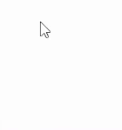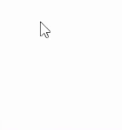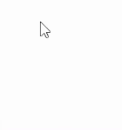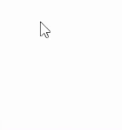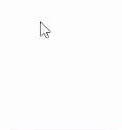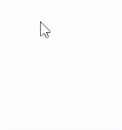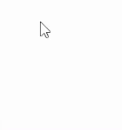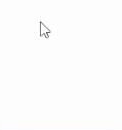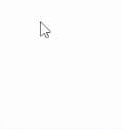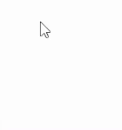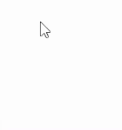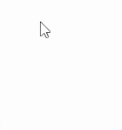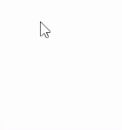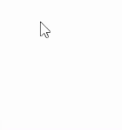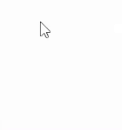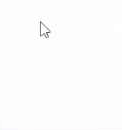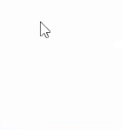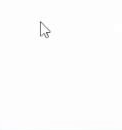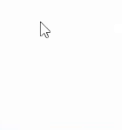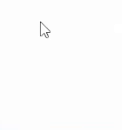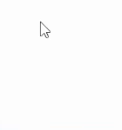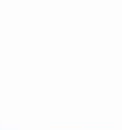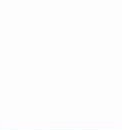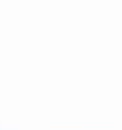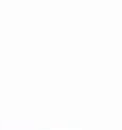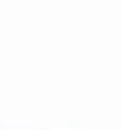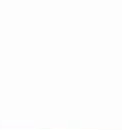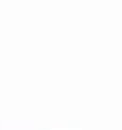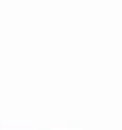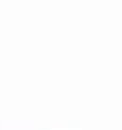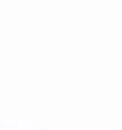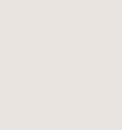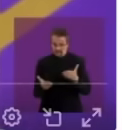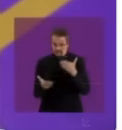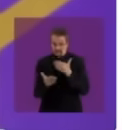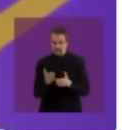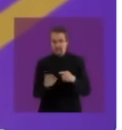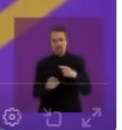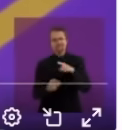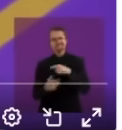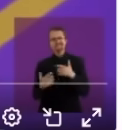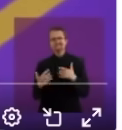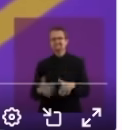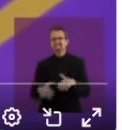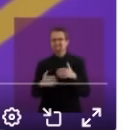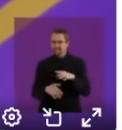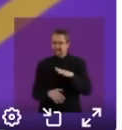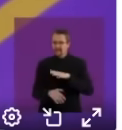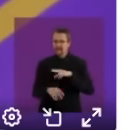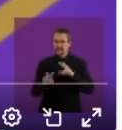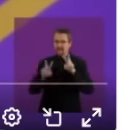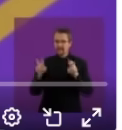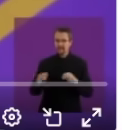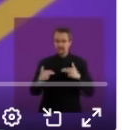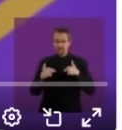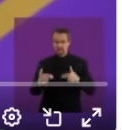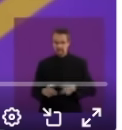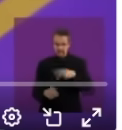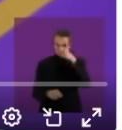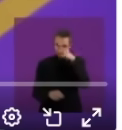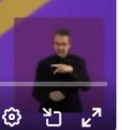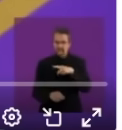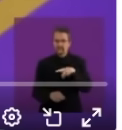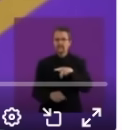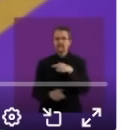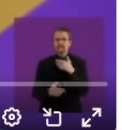hacer esto, pero bueno, pues es así como se hace tendencia el primer debate presidencial.